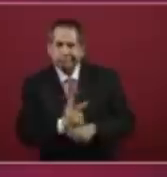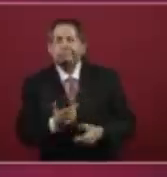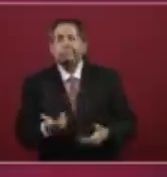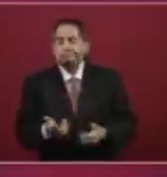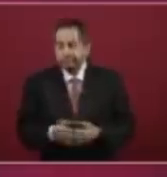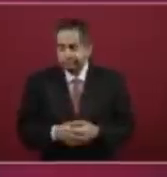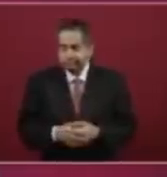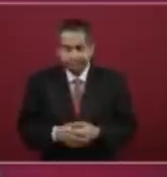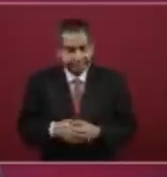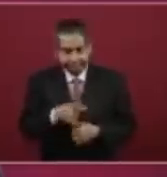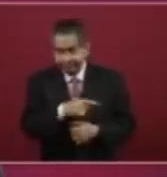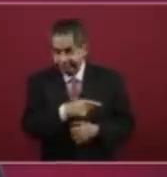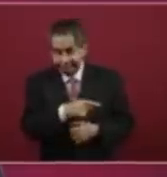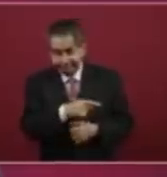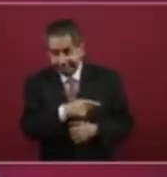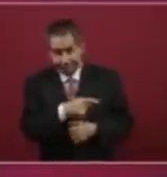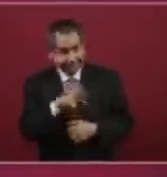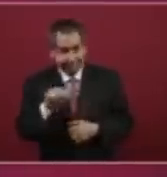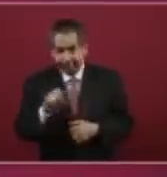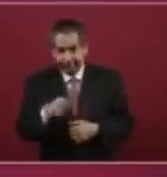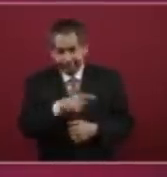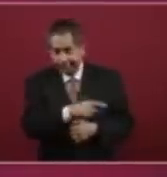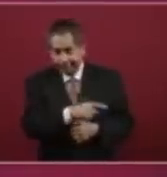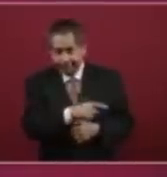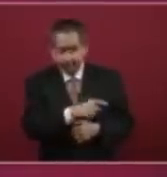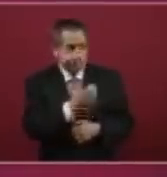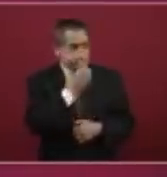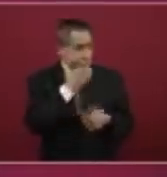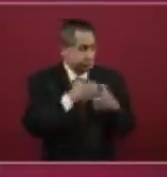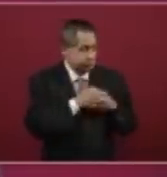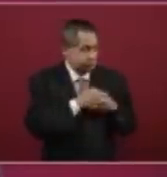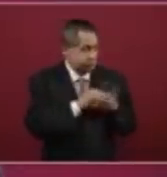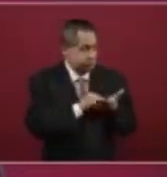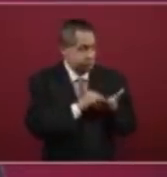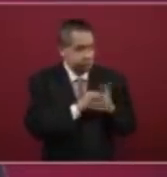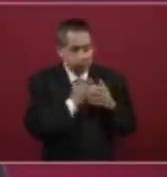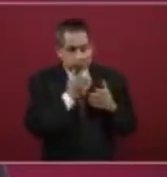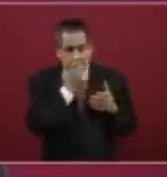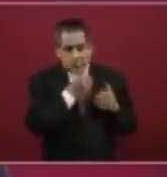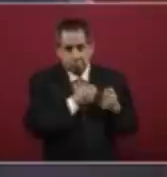Y no es así. El conservadurismo está ahí.